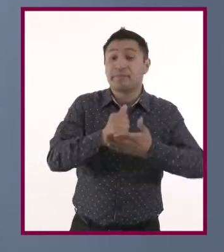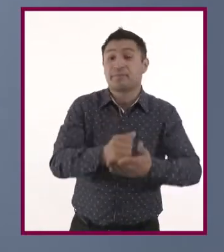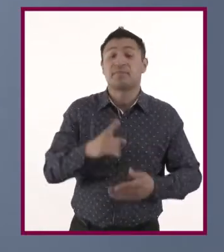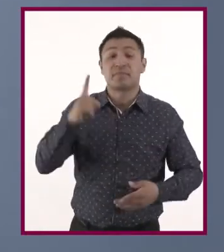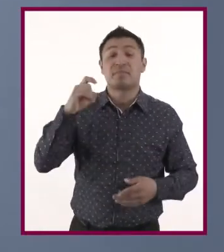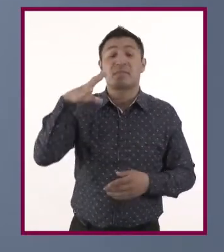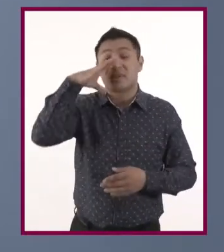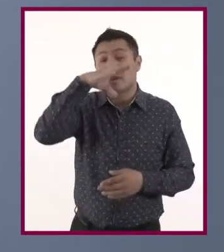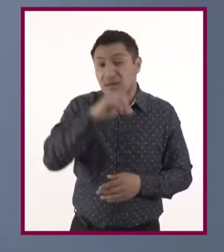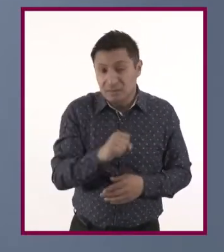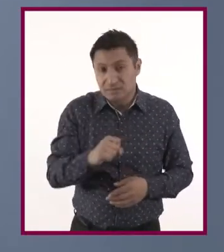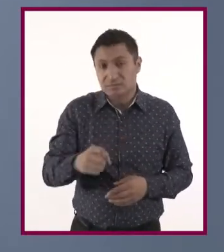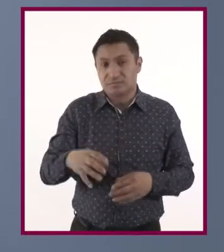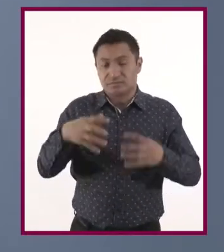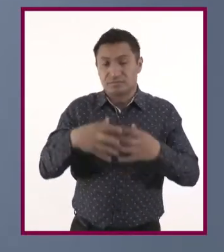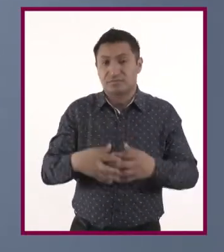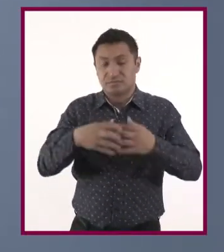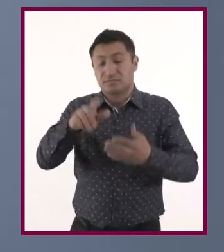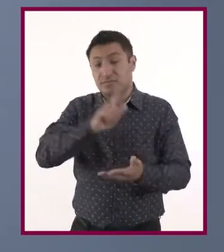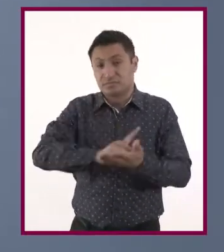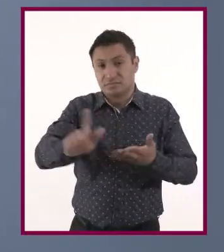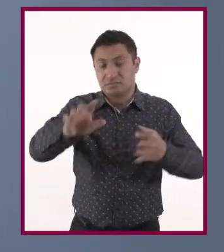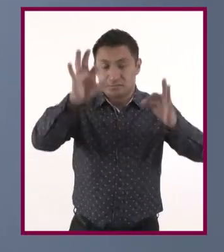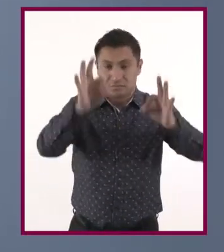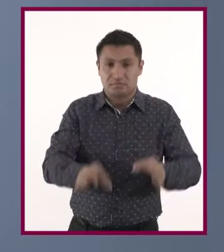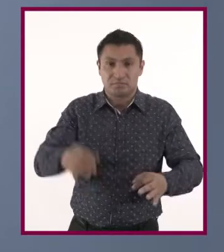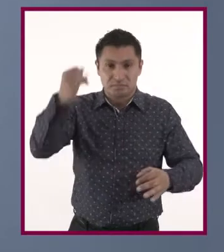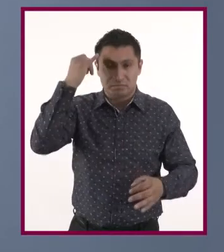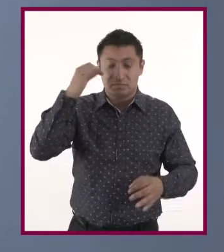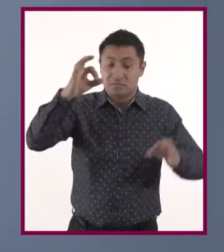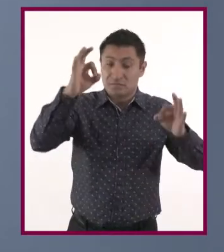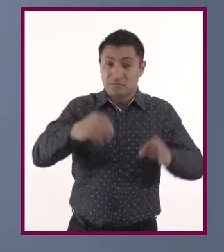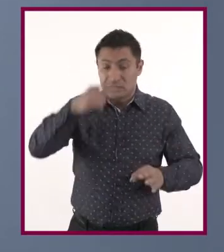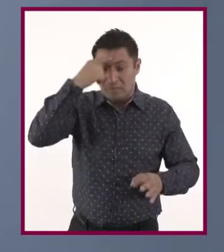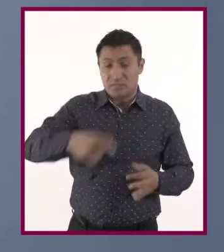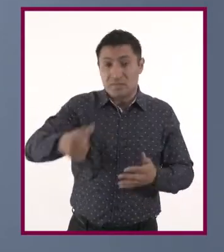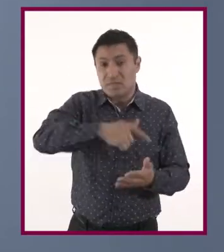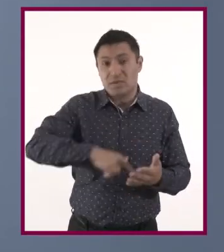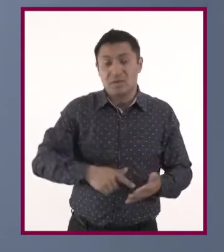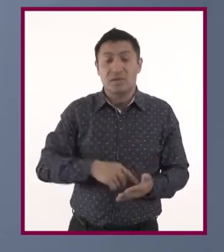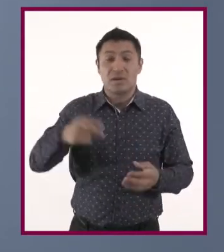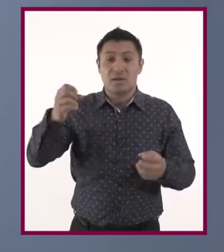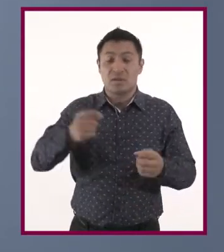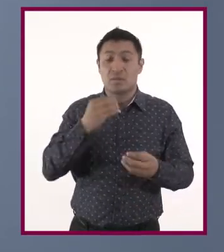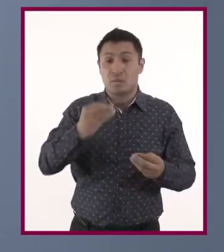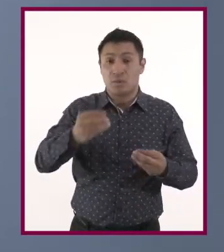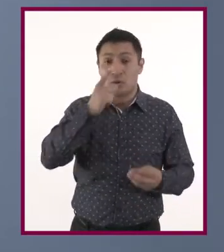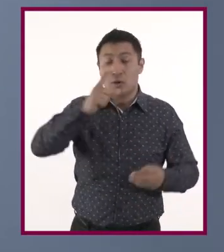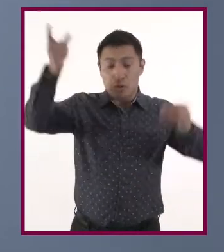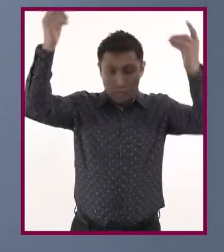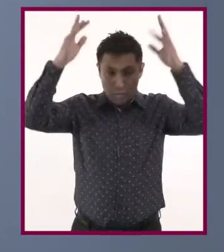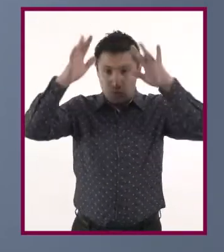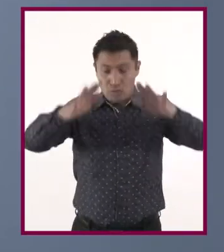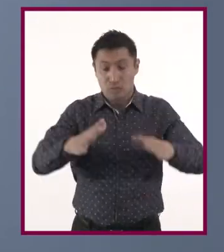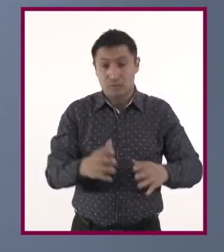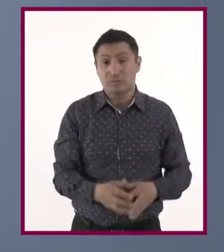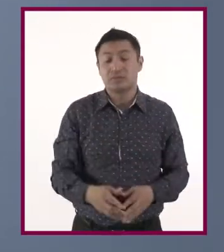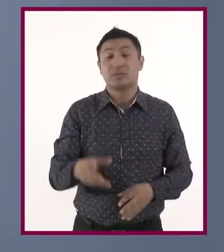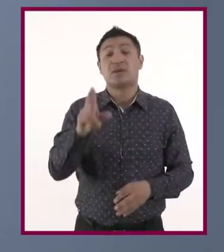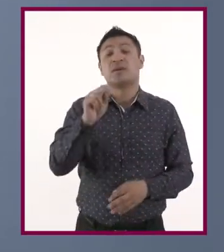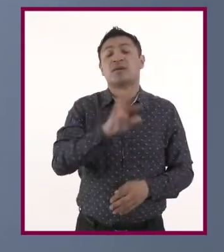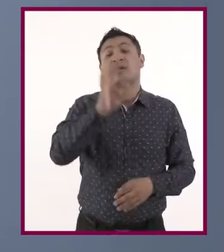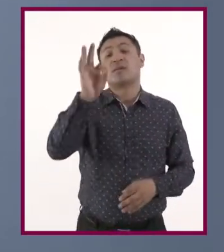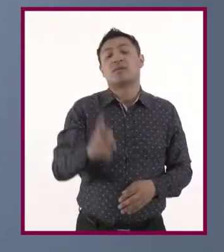calentamiento de agua con un sistema limpio y eficiente, ideal para zonas que reciben abundante luz solar. El 80% de la radiación solar